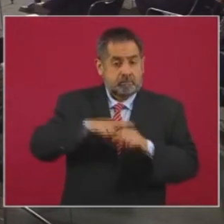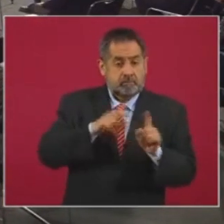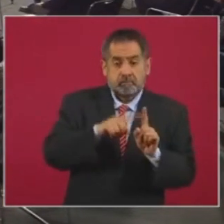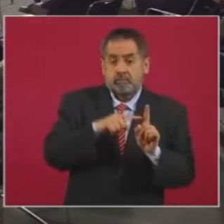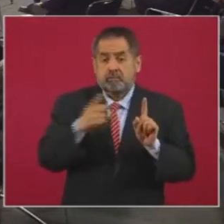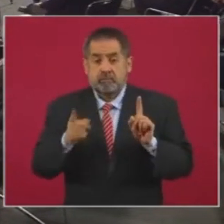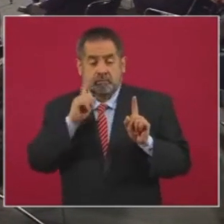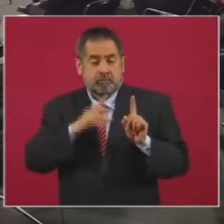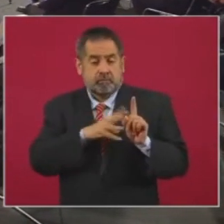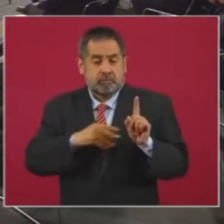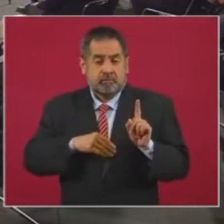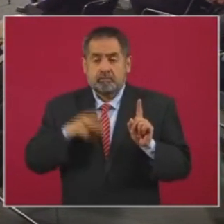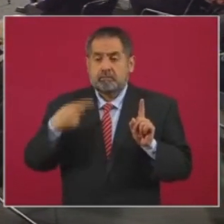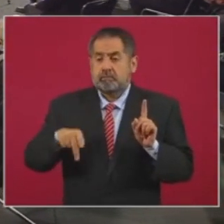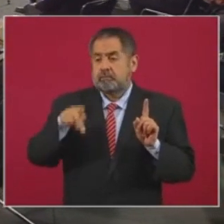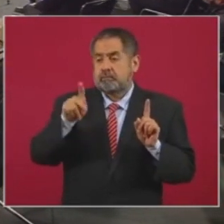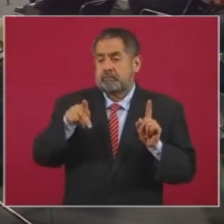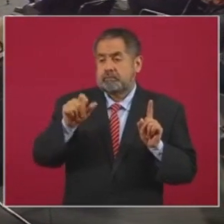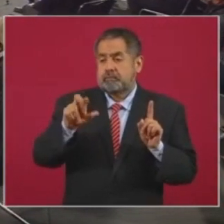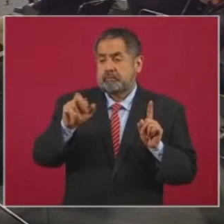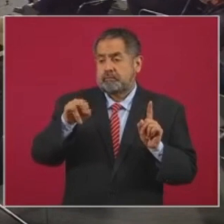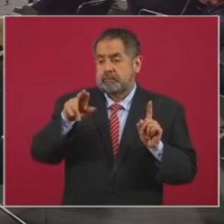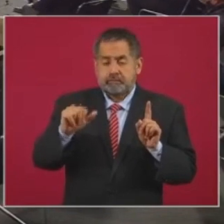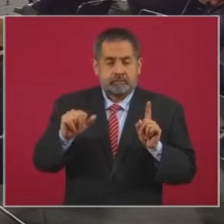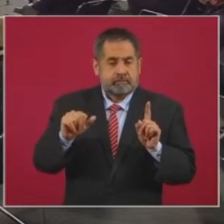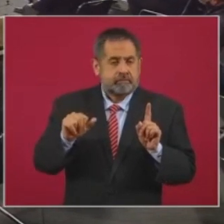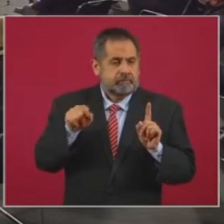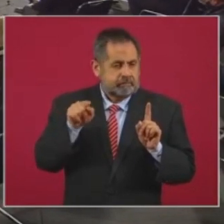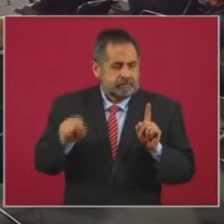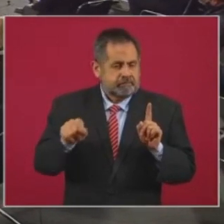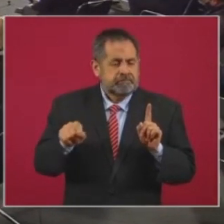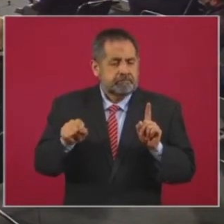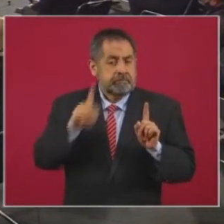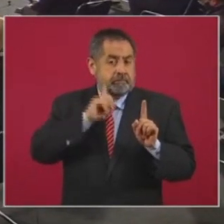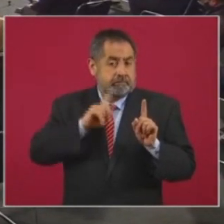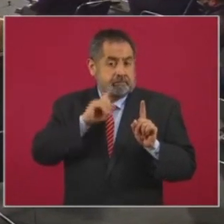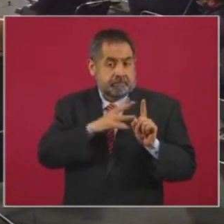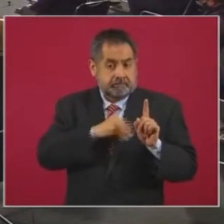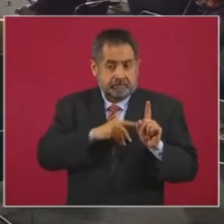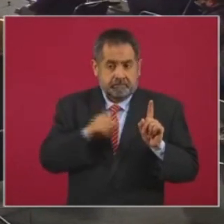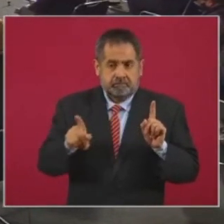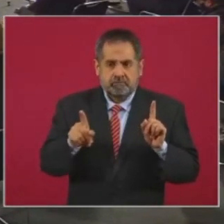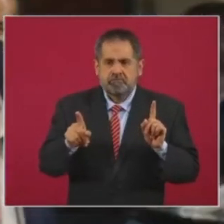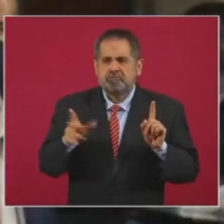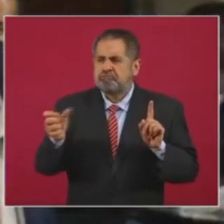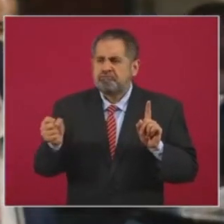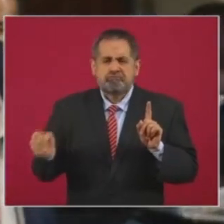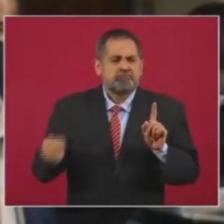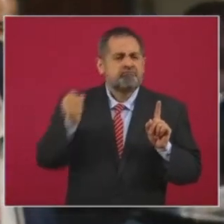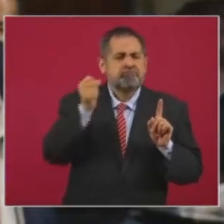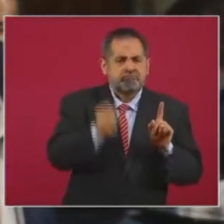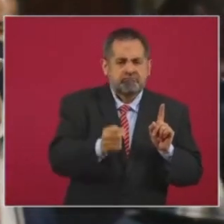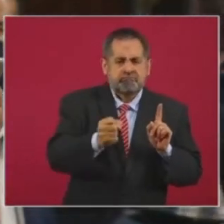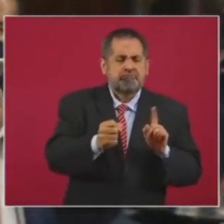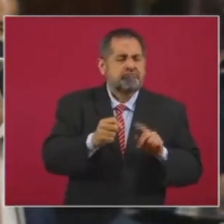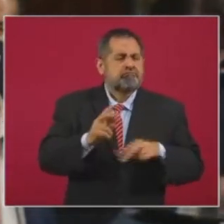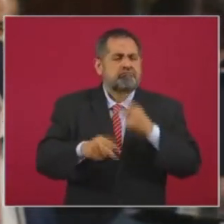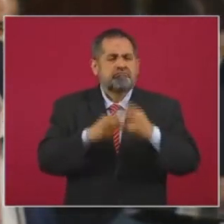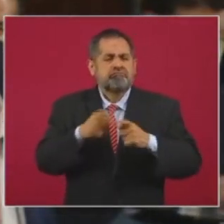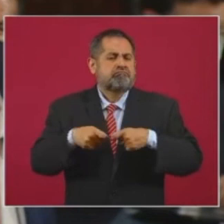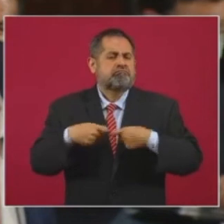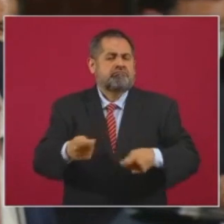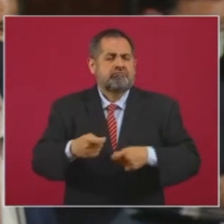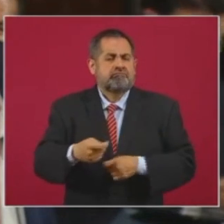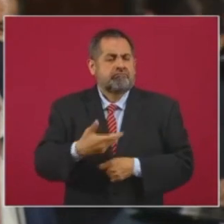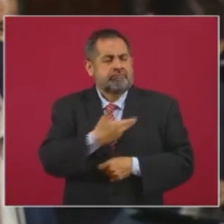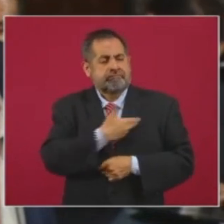estado, de nombre Karina Vicente Aiza Nakashima, fue impuesta y sembrada, nada más y nada menos, como presidenta